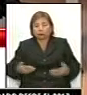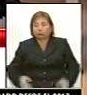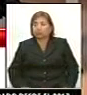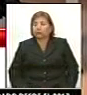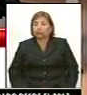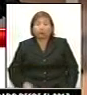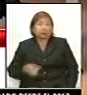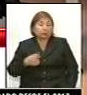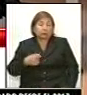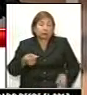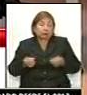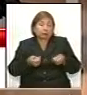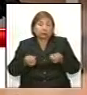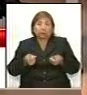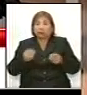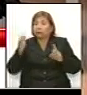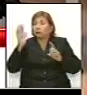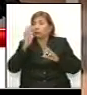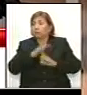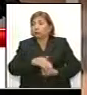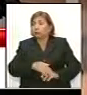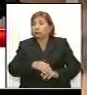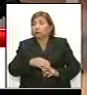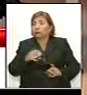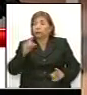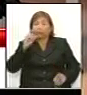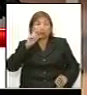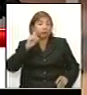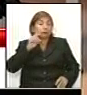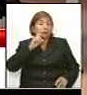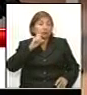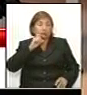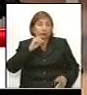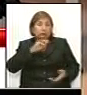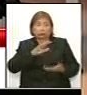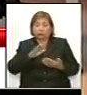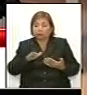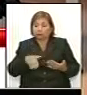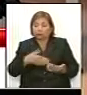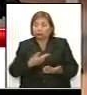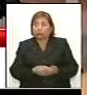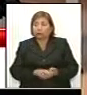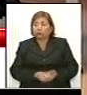no los he manejado mucho, los casos de abuso sexual, pero creo que en casi todos,